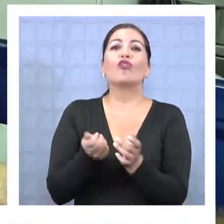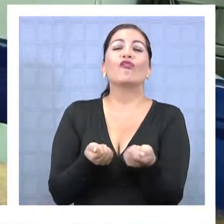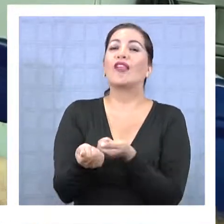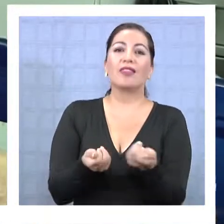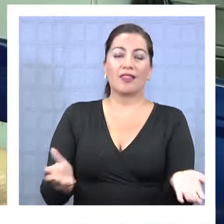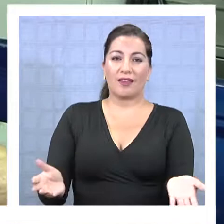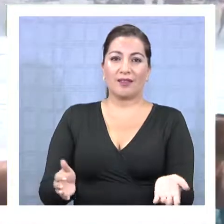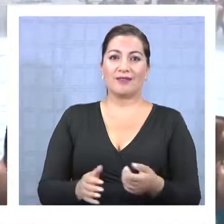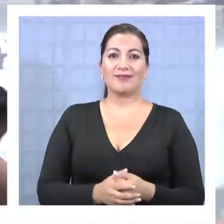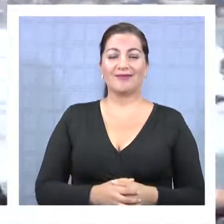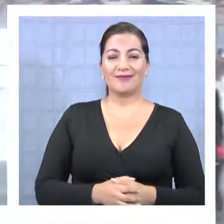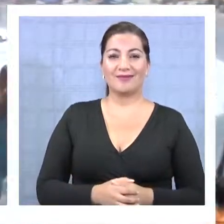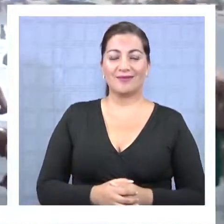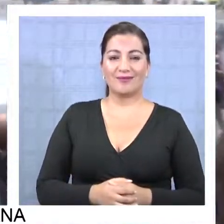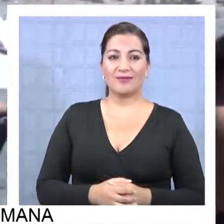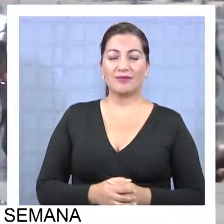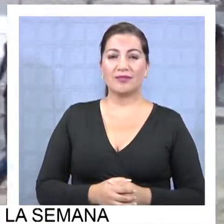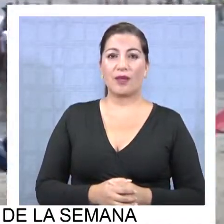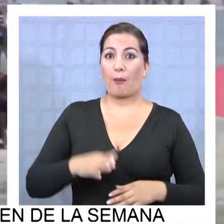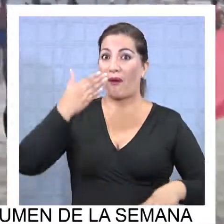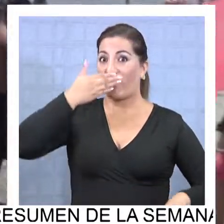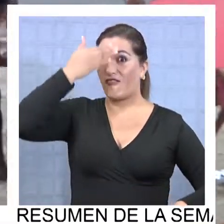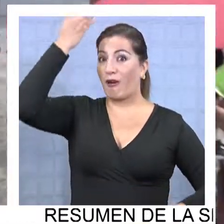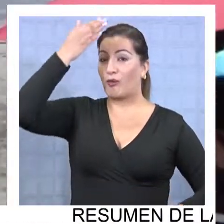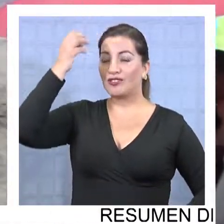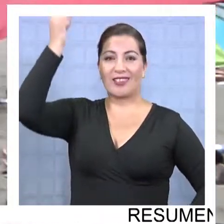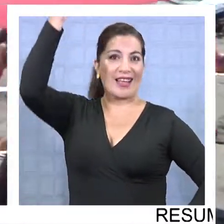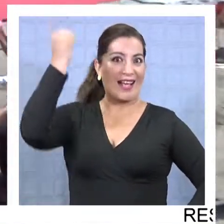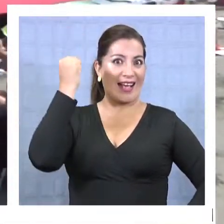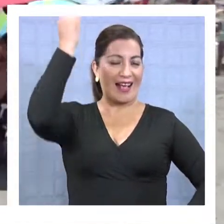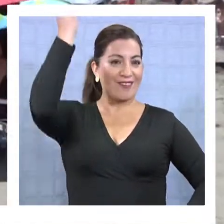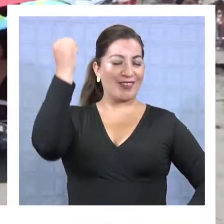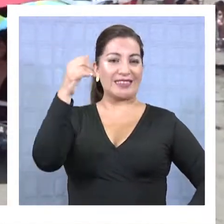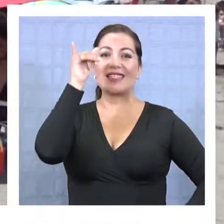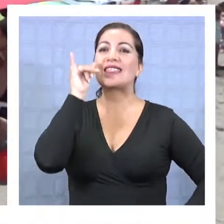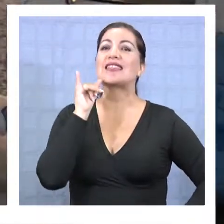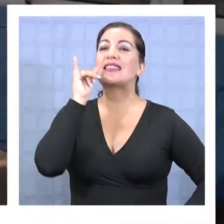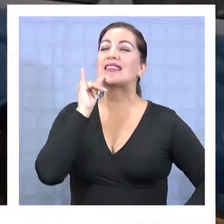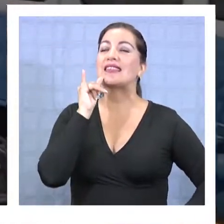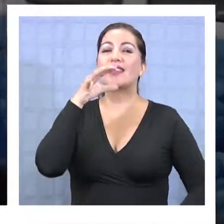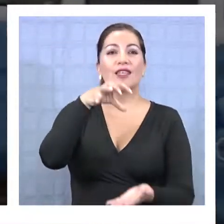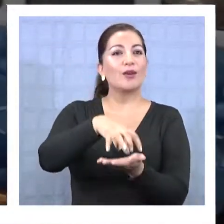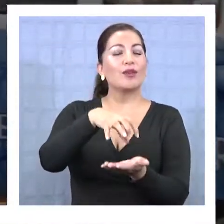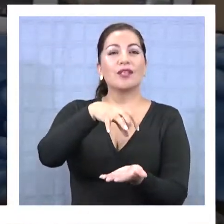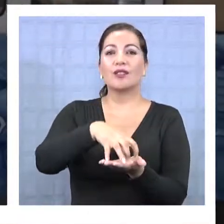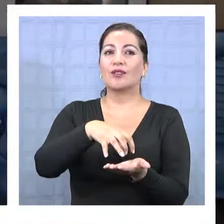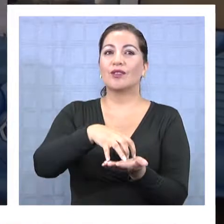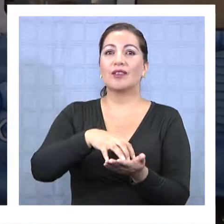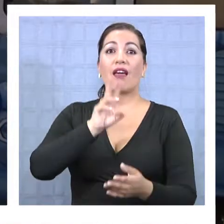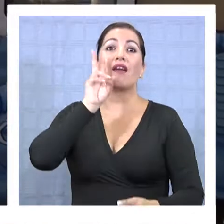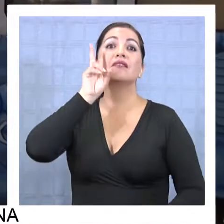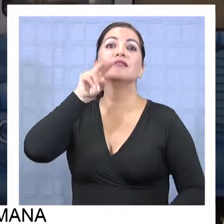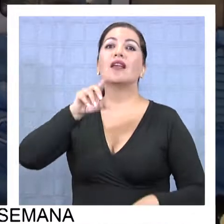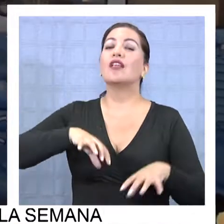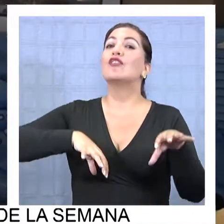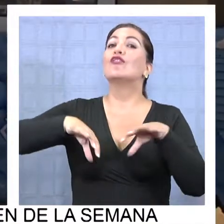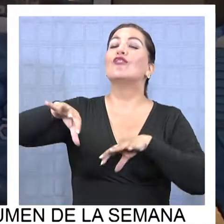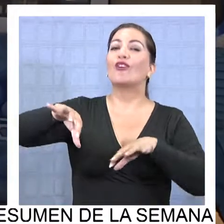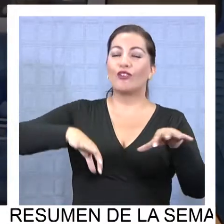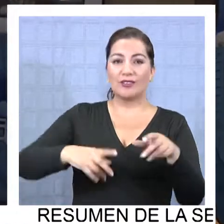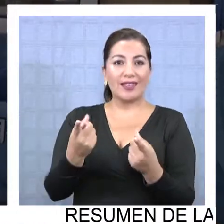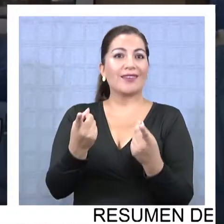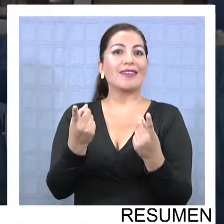ok. Por famoso que sea nuestro balneario, Iquique sigue siendo una ciudad sin el equipamiento ni la